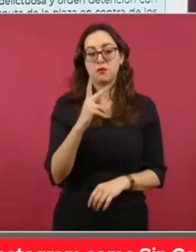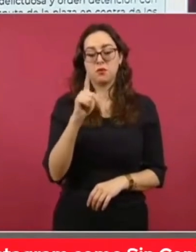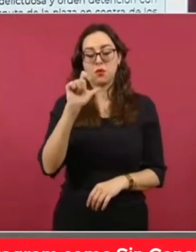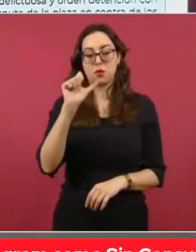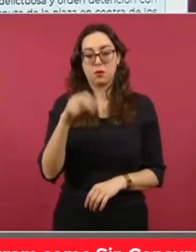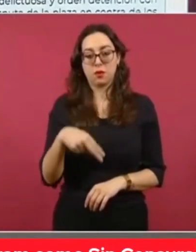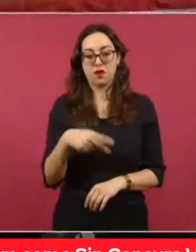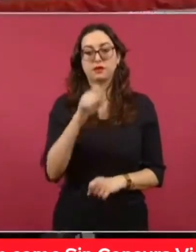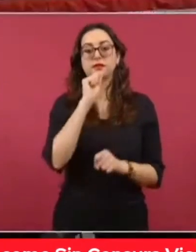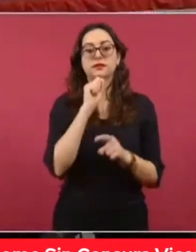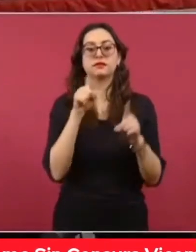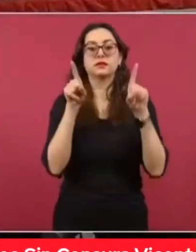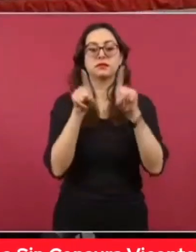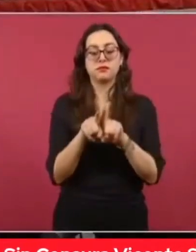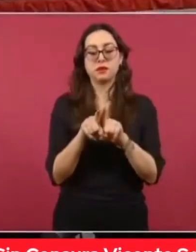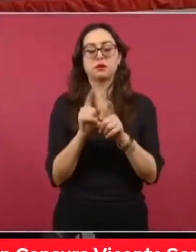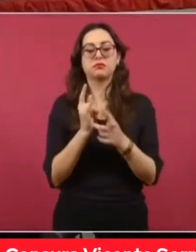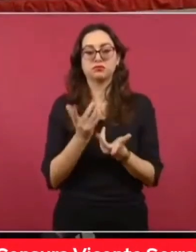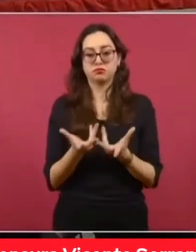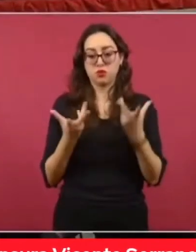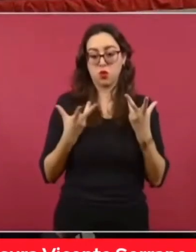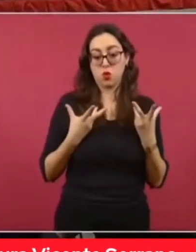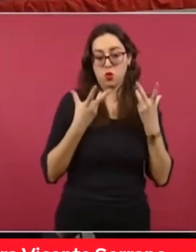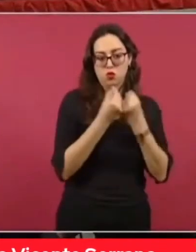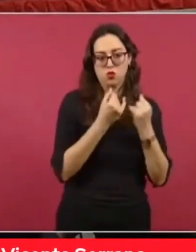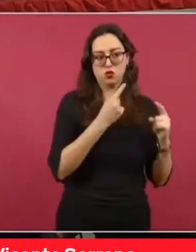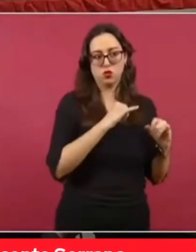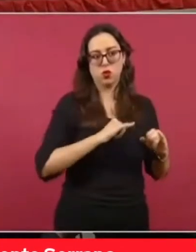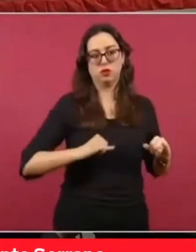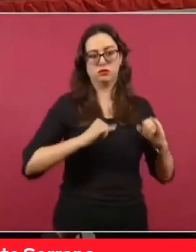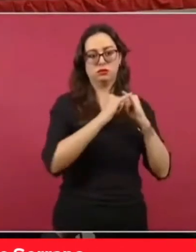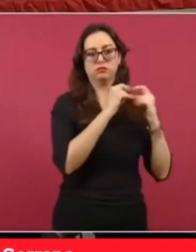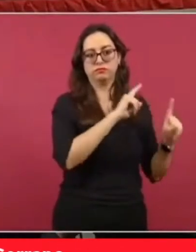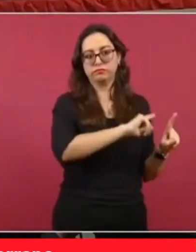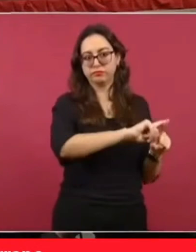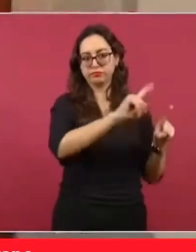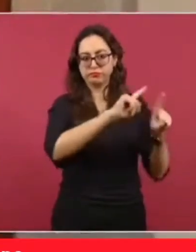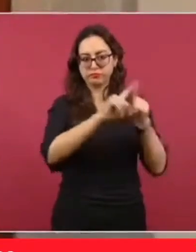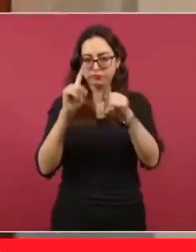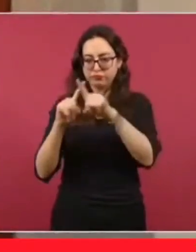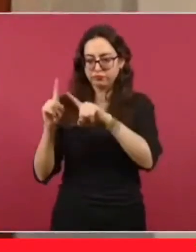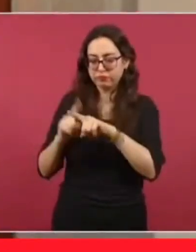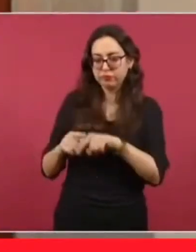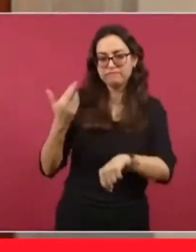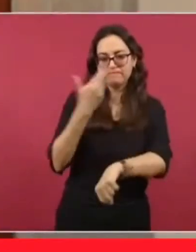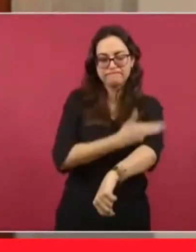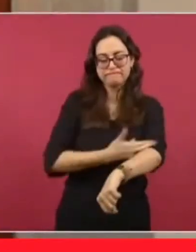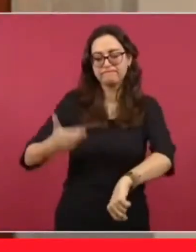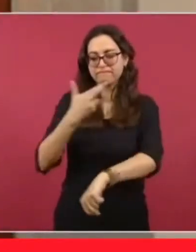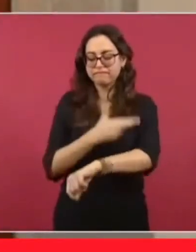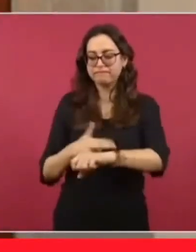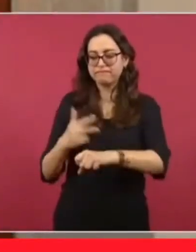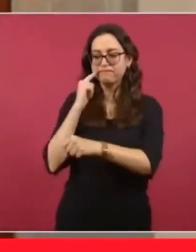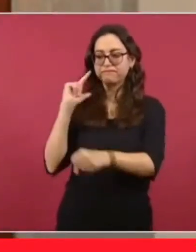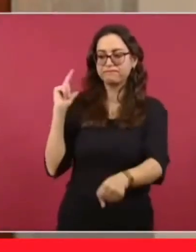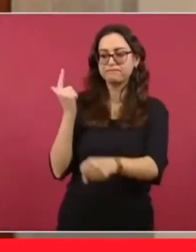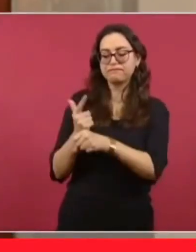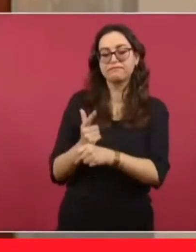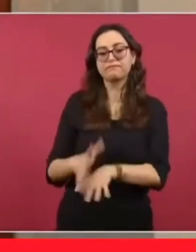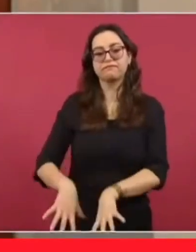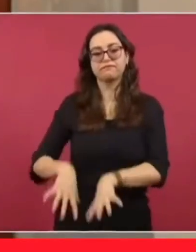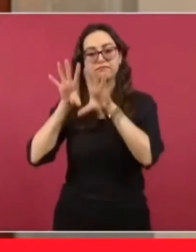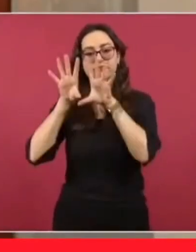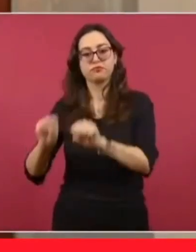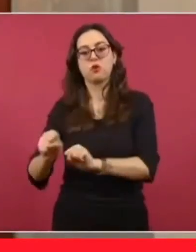agencia de investigación criminal la fiscalía general de la república y la Policía Ministerial se llevó a cabo la detención de